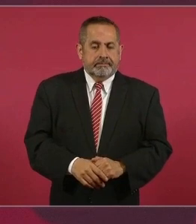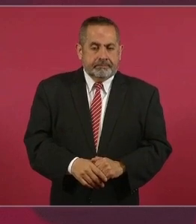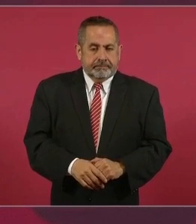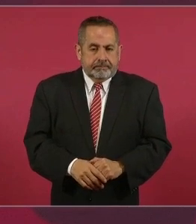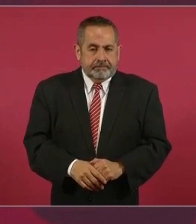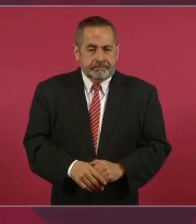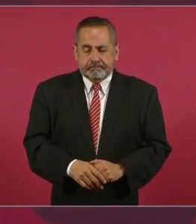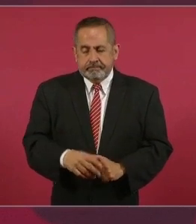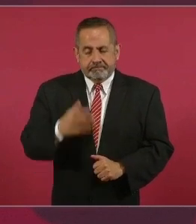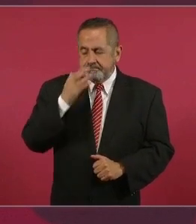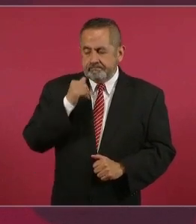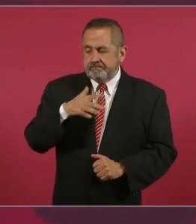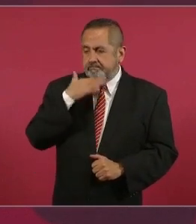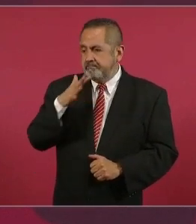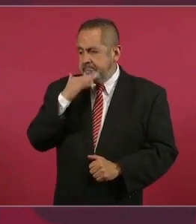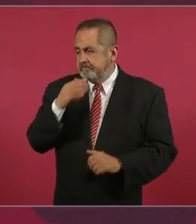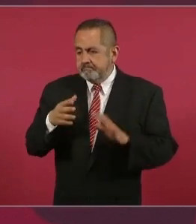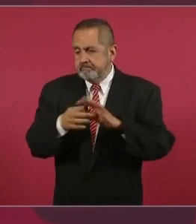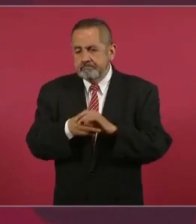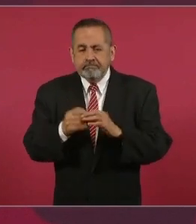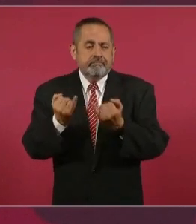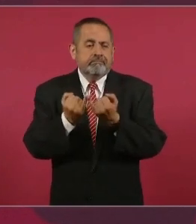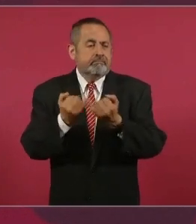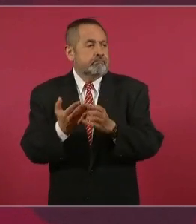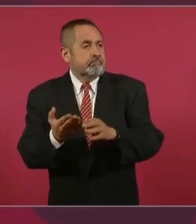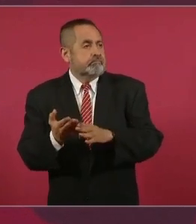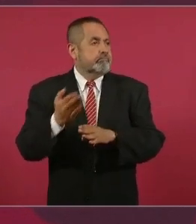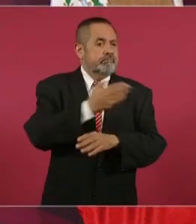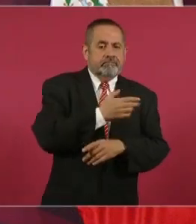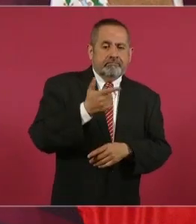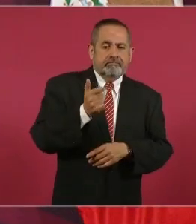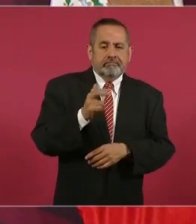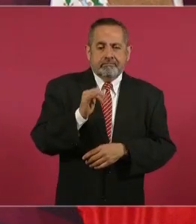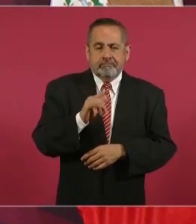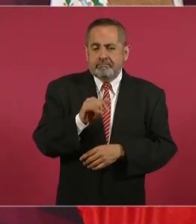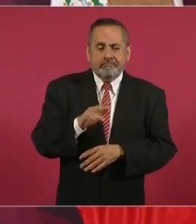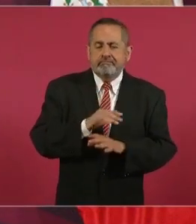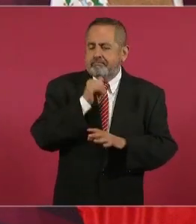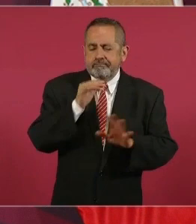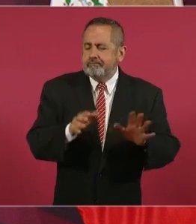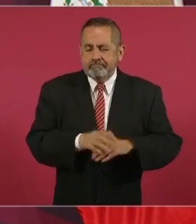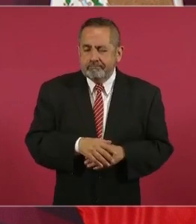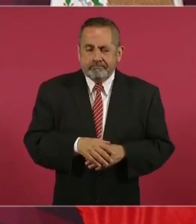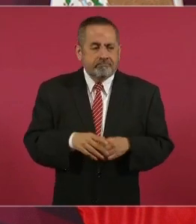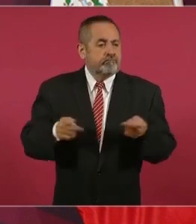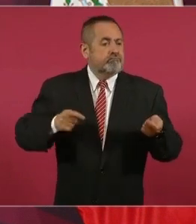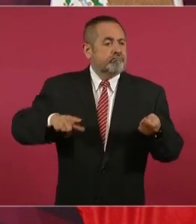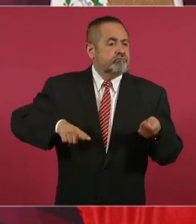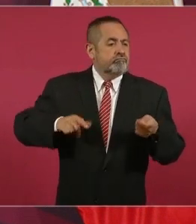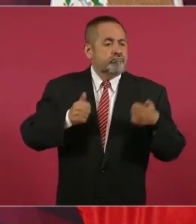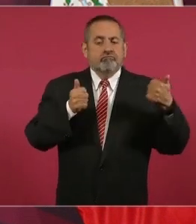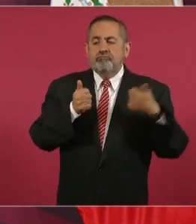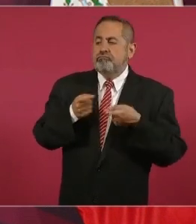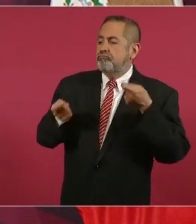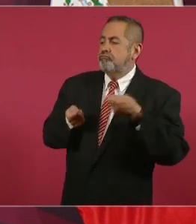porque ya no hay, como en ese entonces, un narcogobierno.